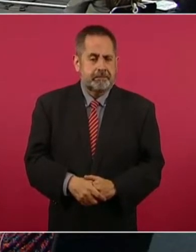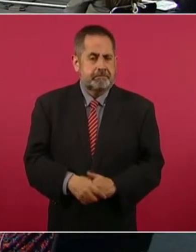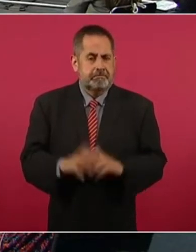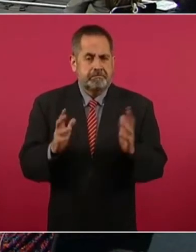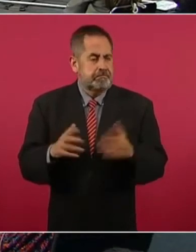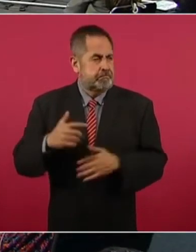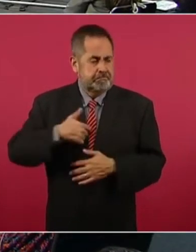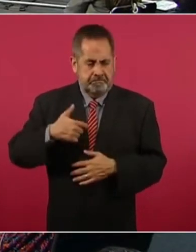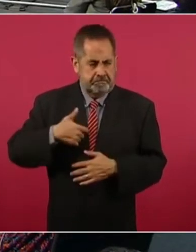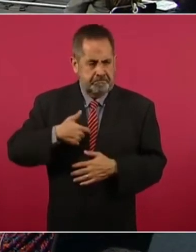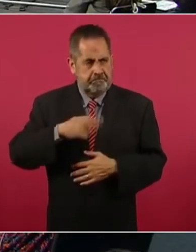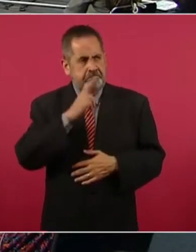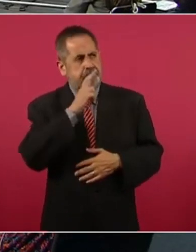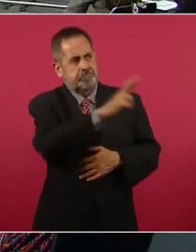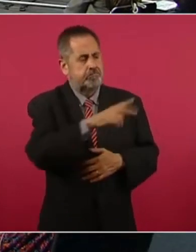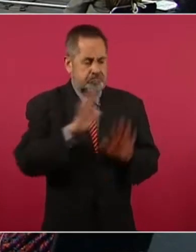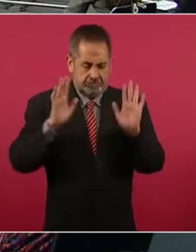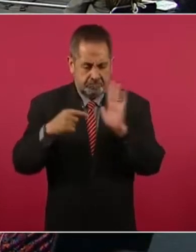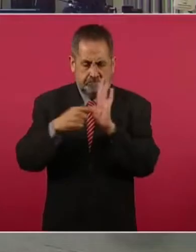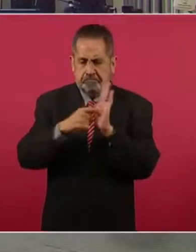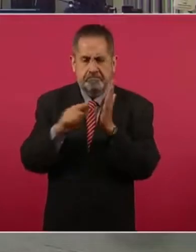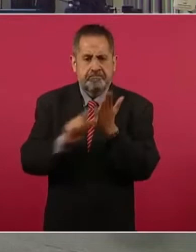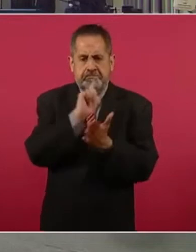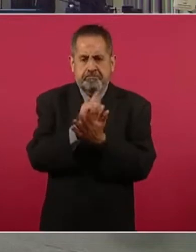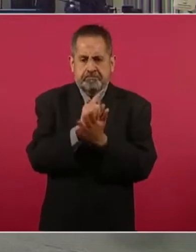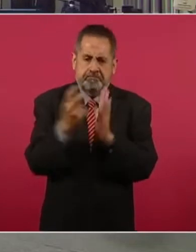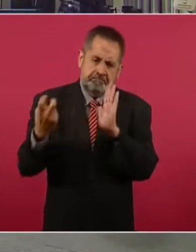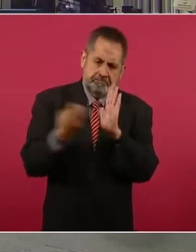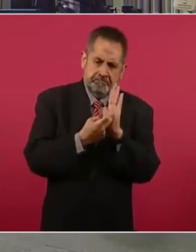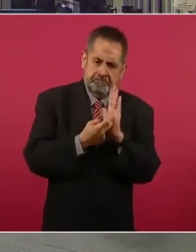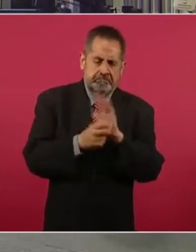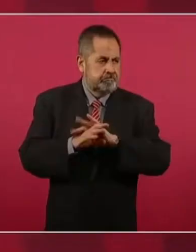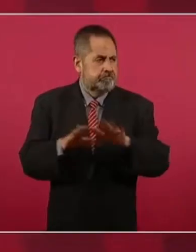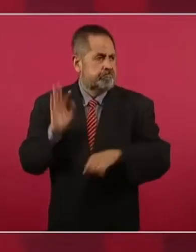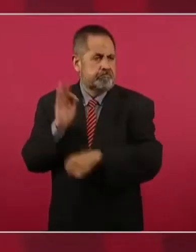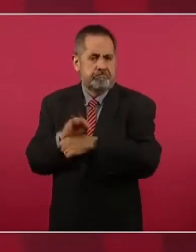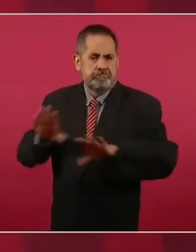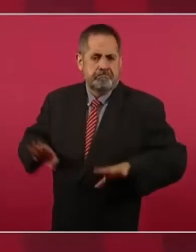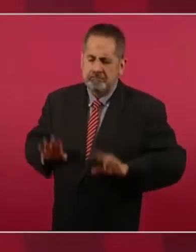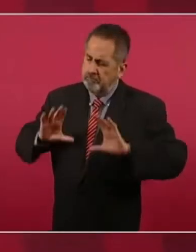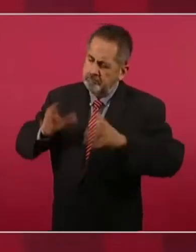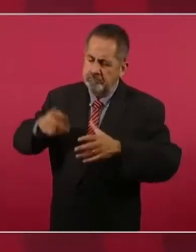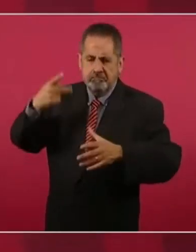estamos actuando de conformidad con el interés